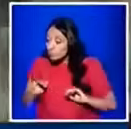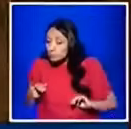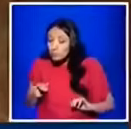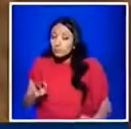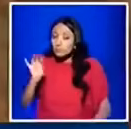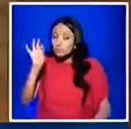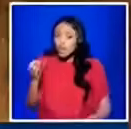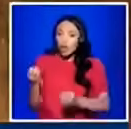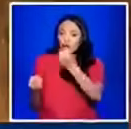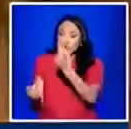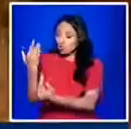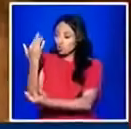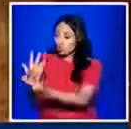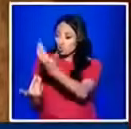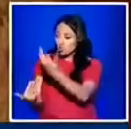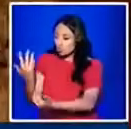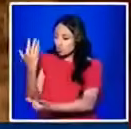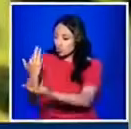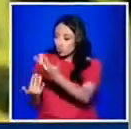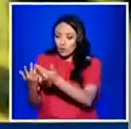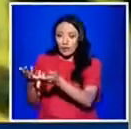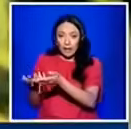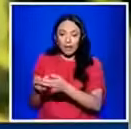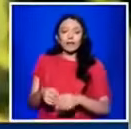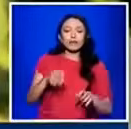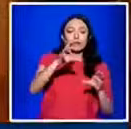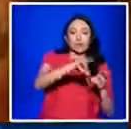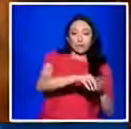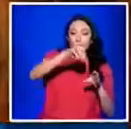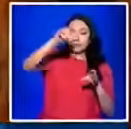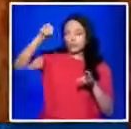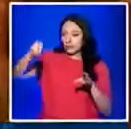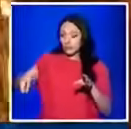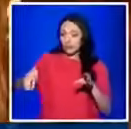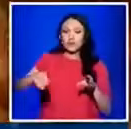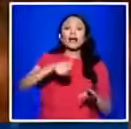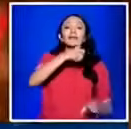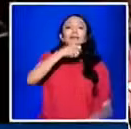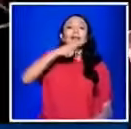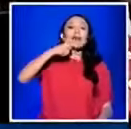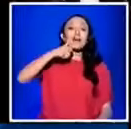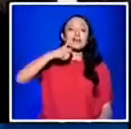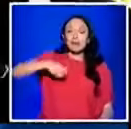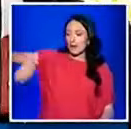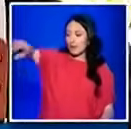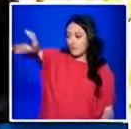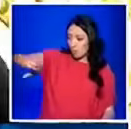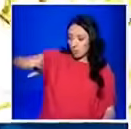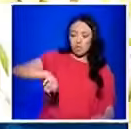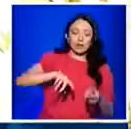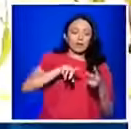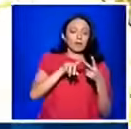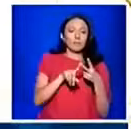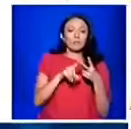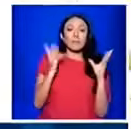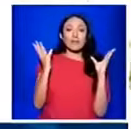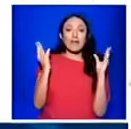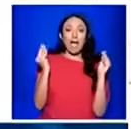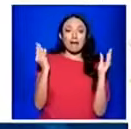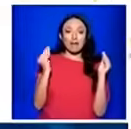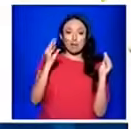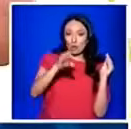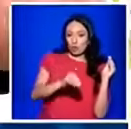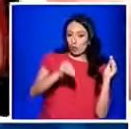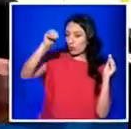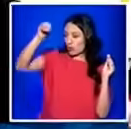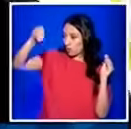ya tenemos nuestro caldo hirviendo. Vamos a introducir es la cerveza. Vamos a ir poniendo nuestros cangrejos.